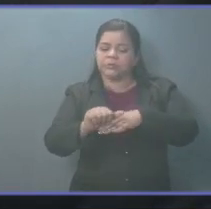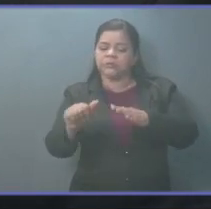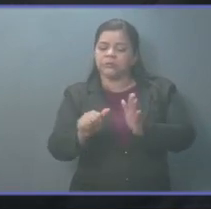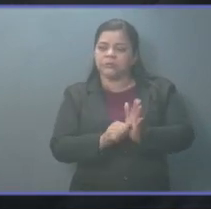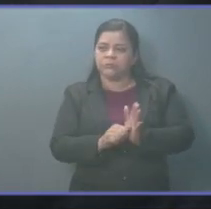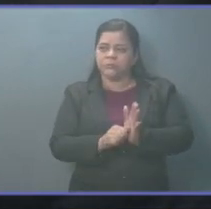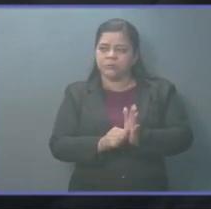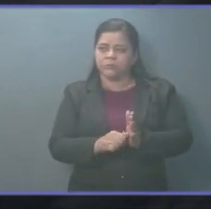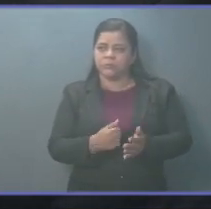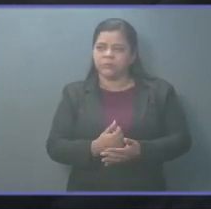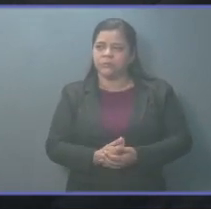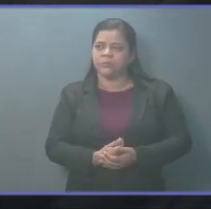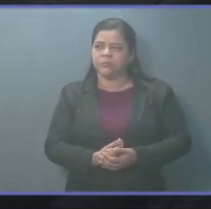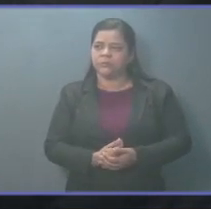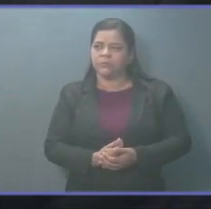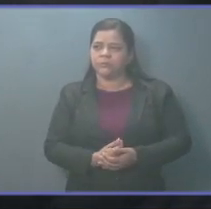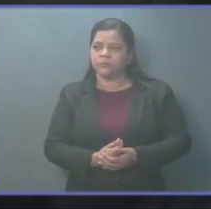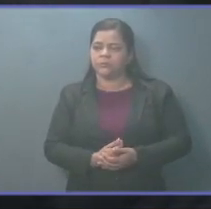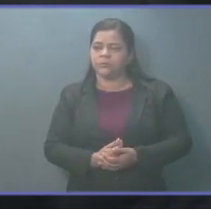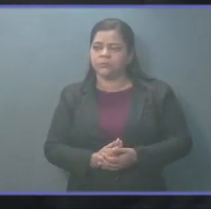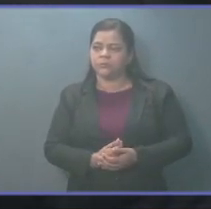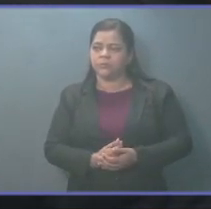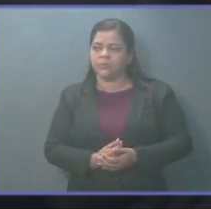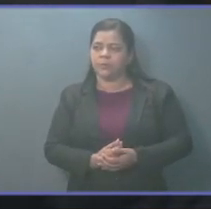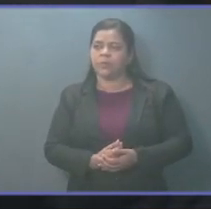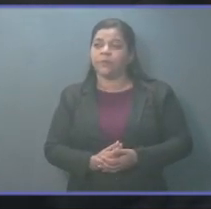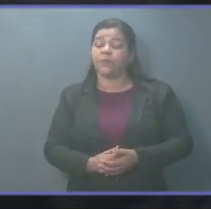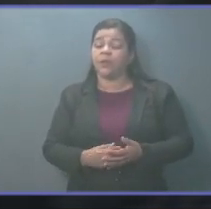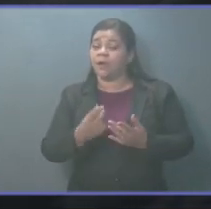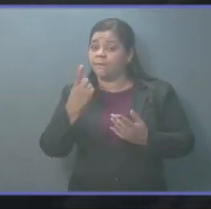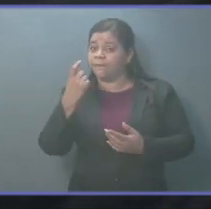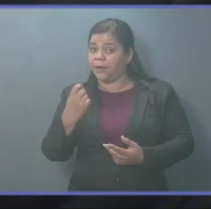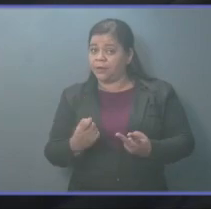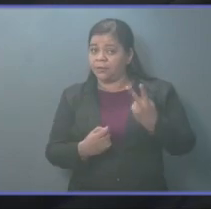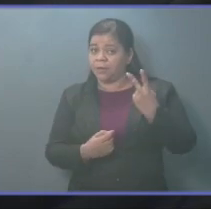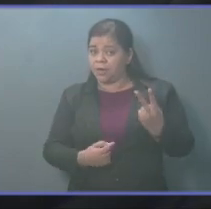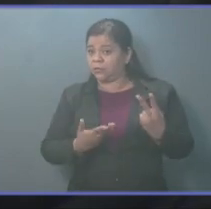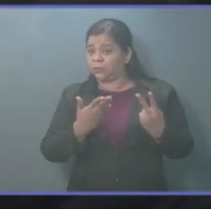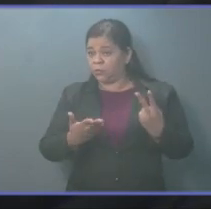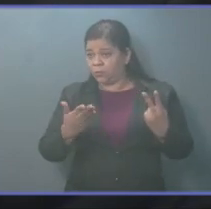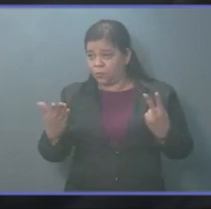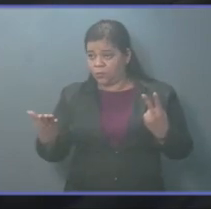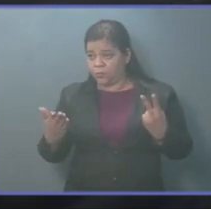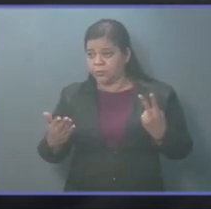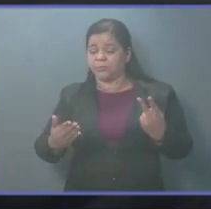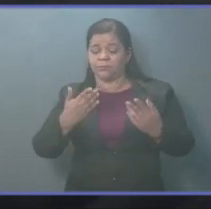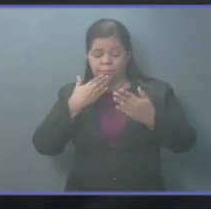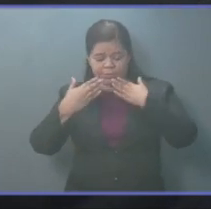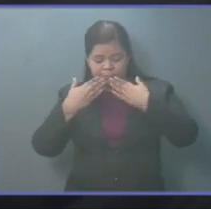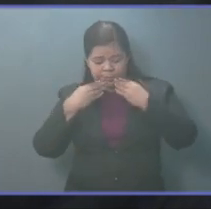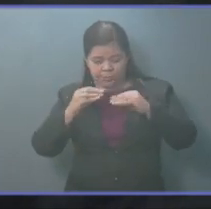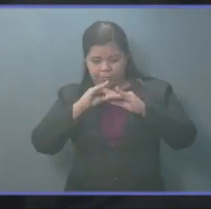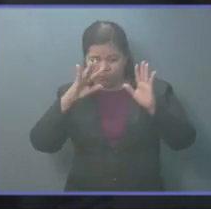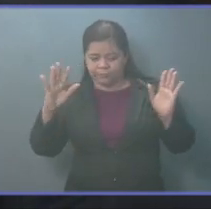Palacio Legislativo. Hacen falta dos cosas que hay que aclarar.